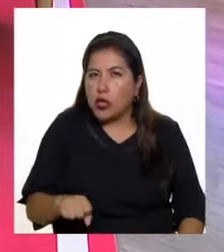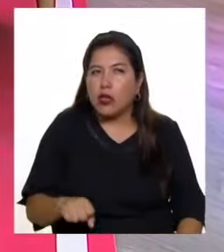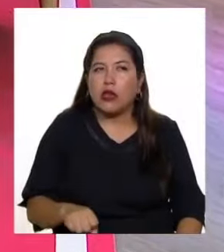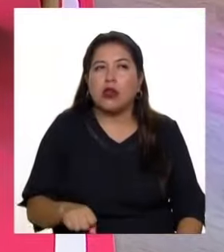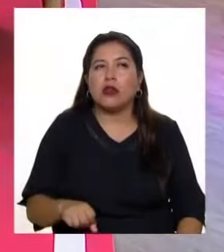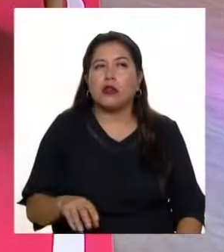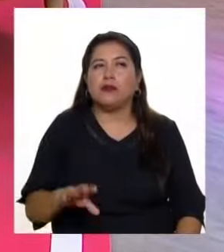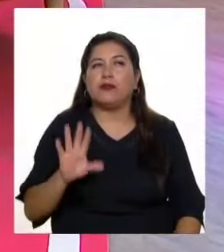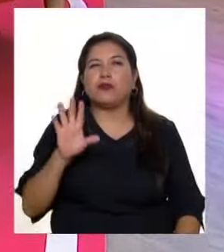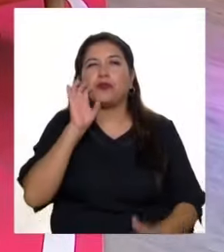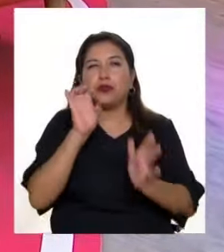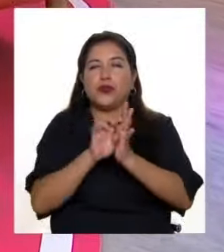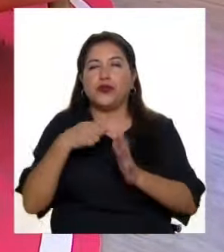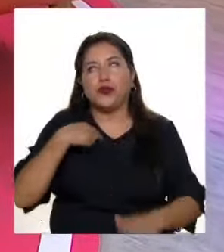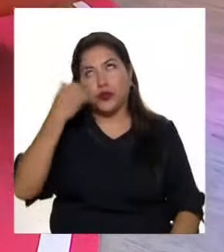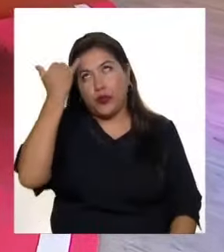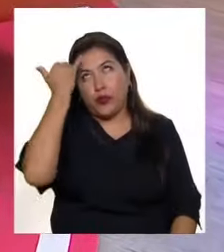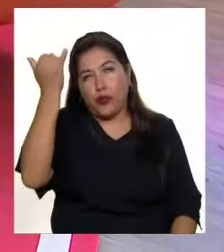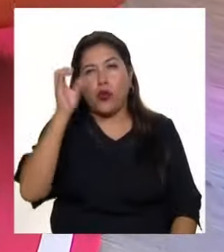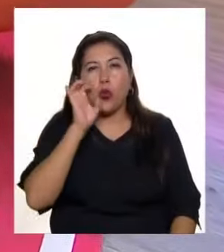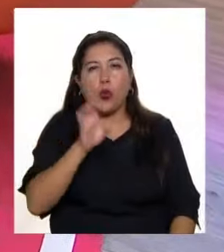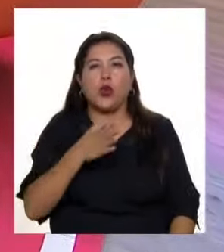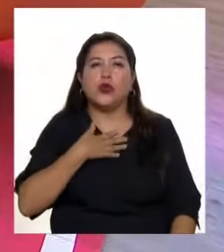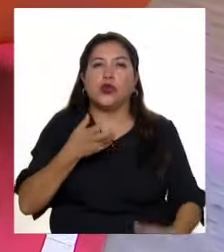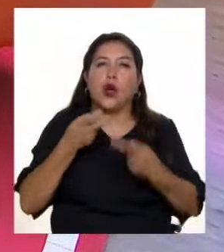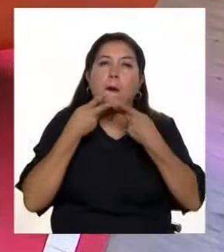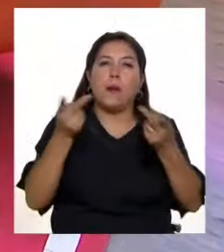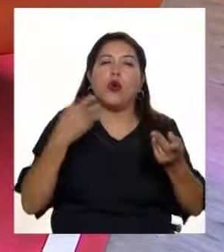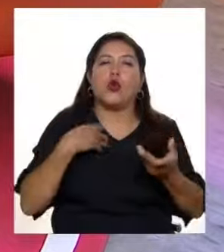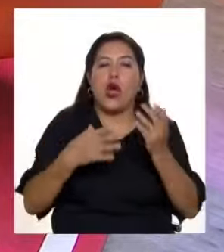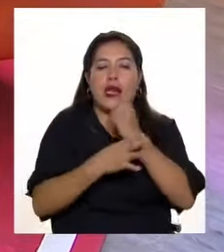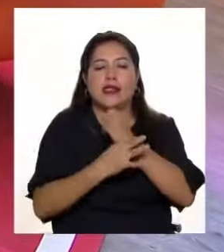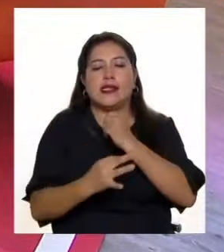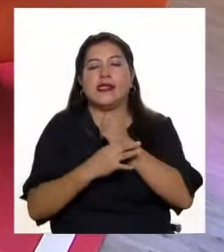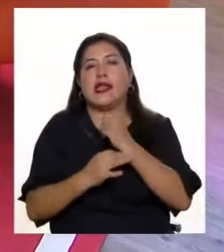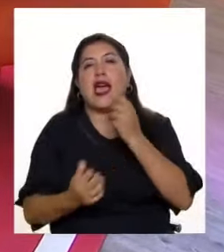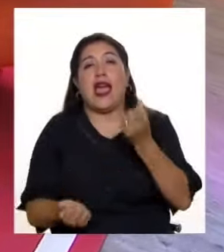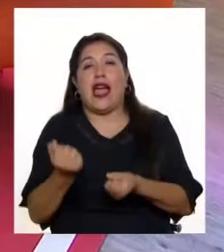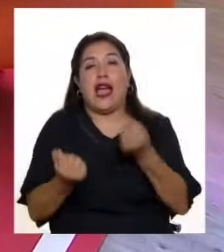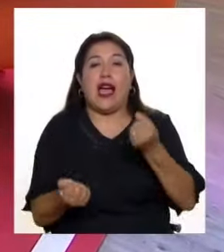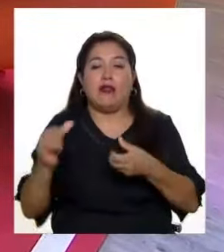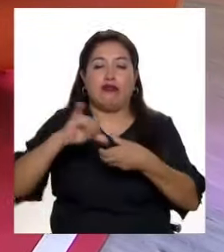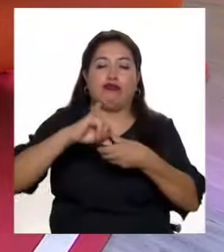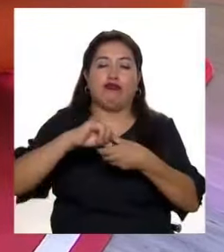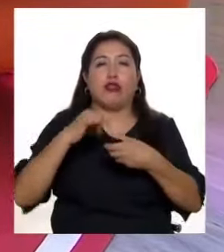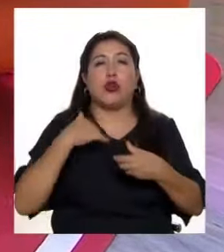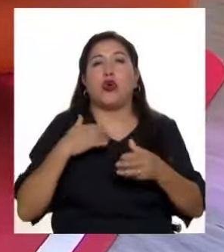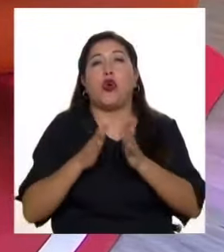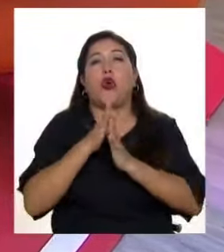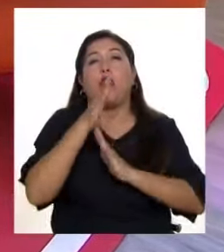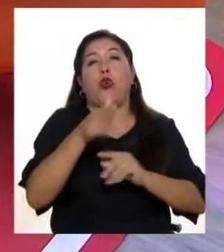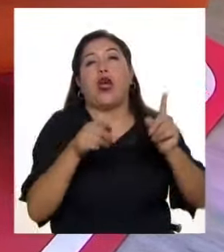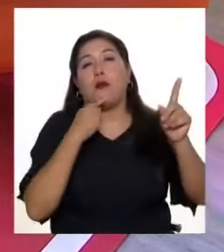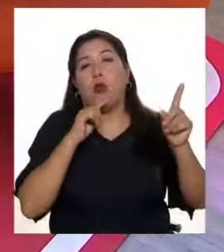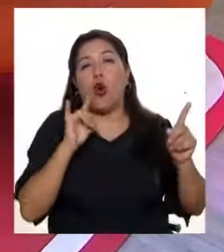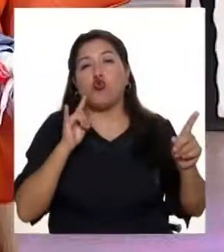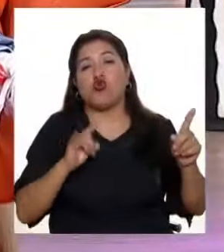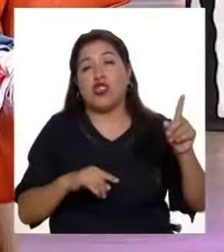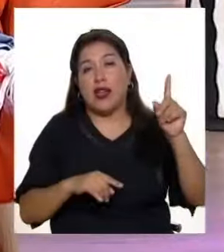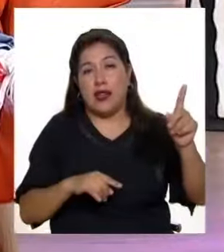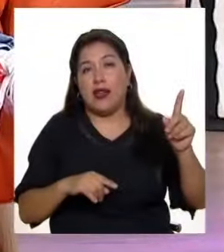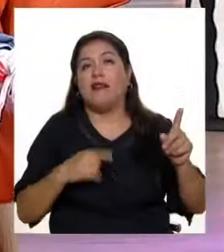decir una idea. Si quiero promocionar aceites para carros, por ejemplo, no voy a ir donde Úrsula a decirme,